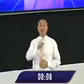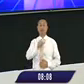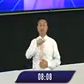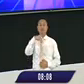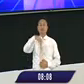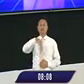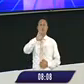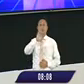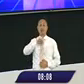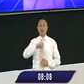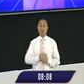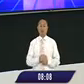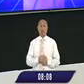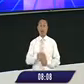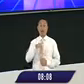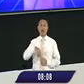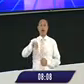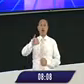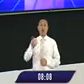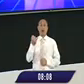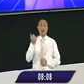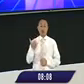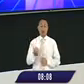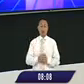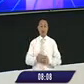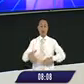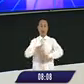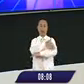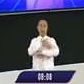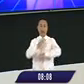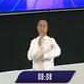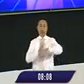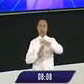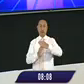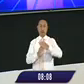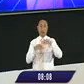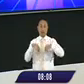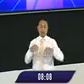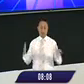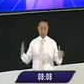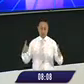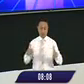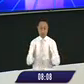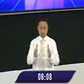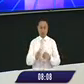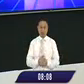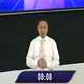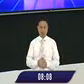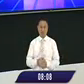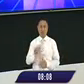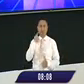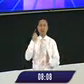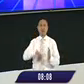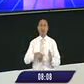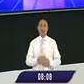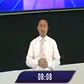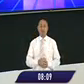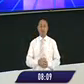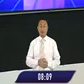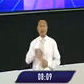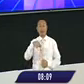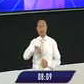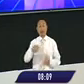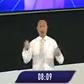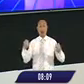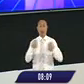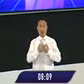De tránsito implementará, amigos, desde este día jueves el dispositivo de pacificación vial. ¿Qué es esto? Bueno, el objetivo dice